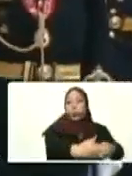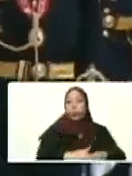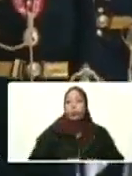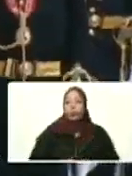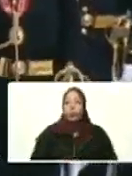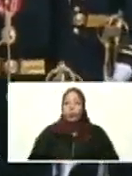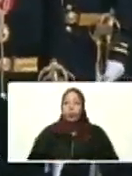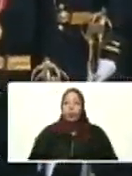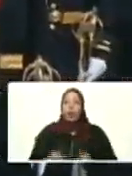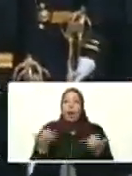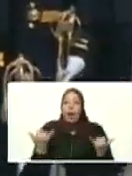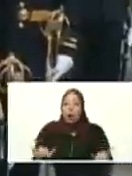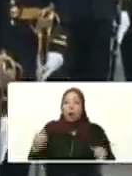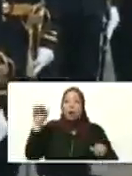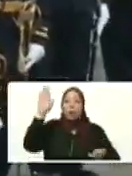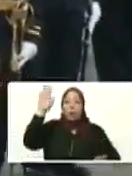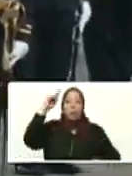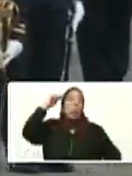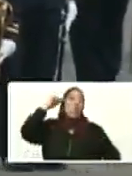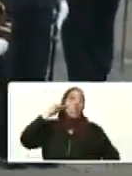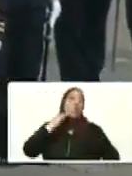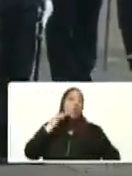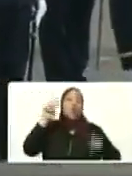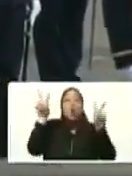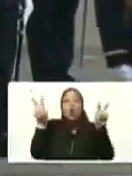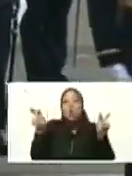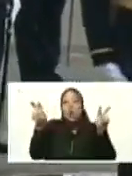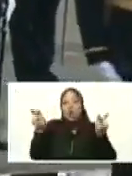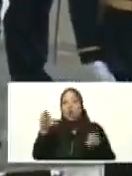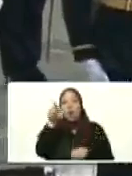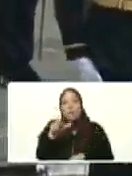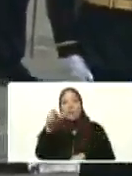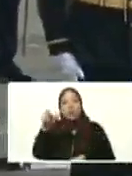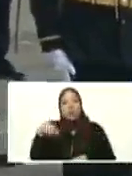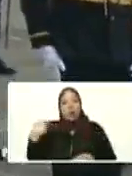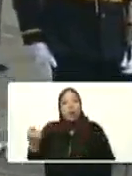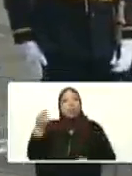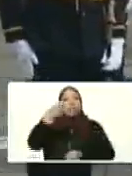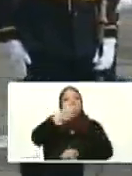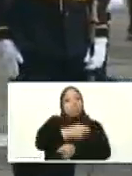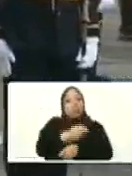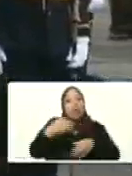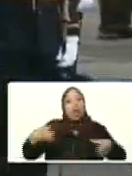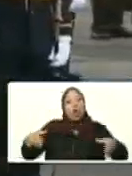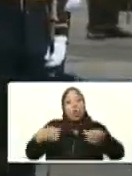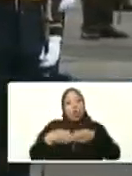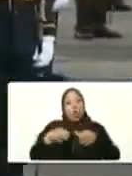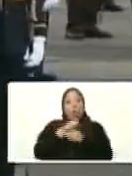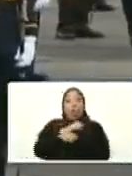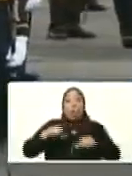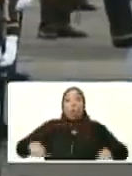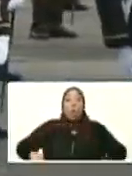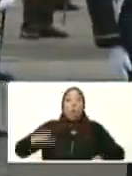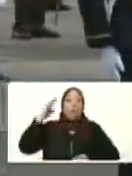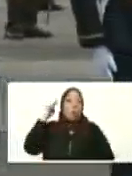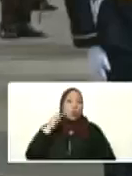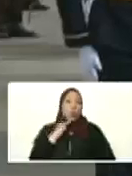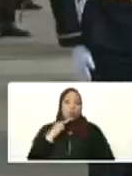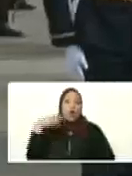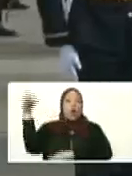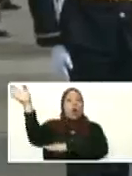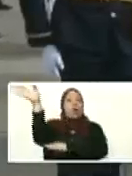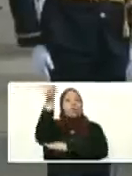Toma de juramento bolivariano de los nuevos oficiales de la Fuerza Armada Nacional Bolivariana ante la